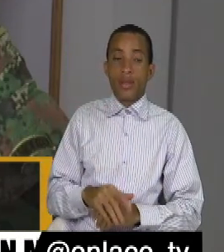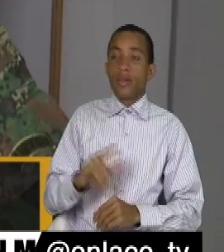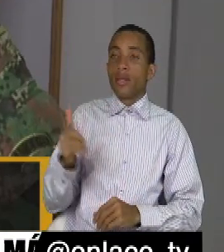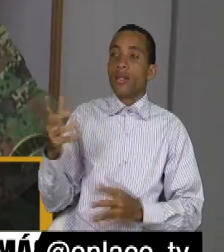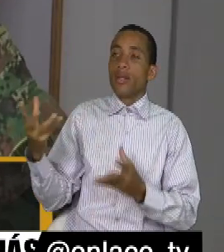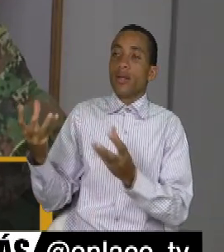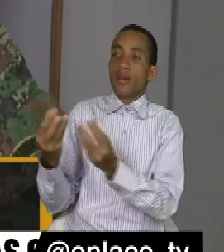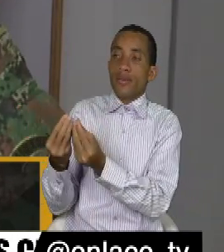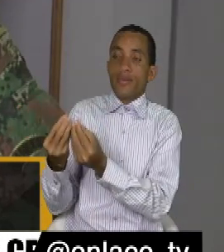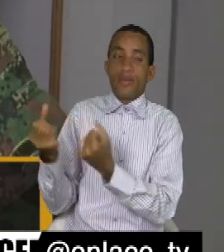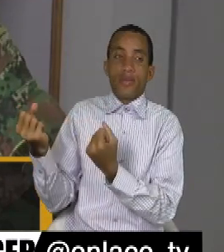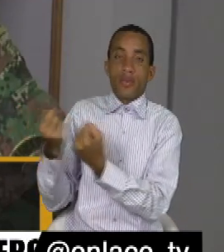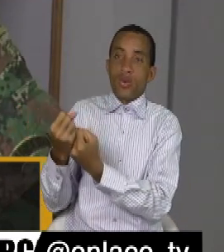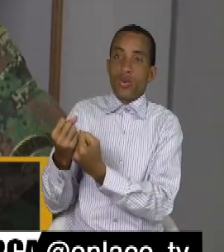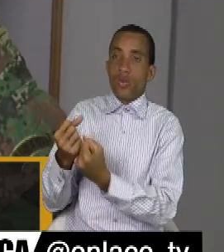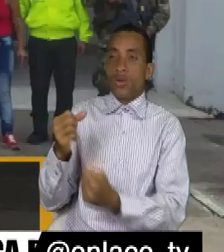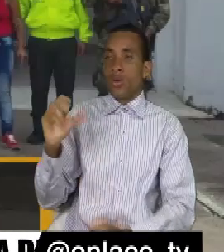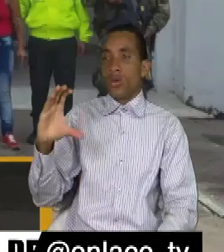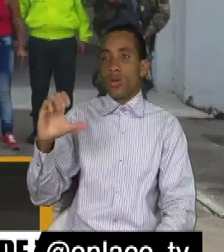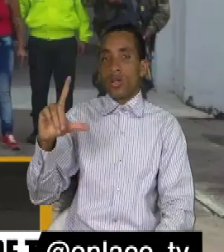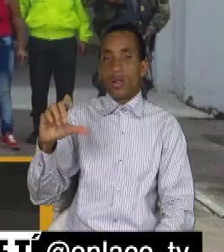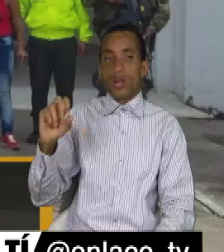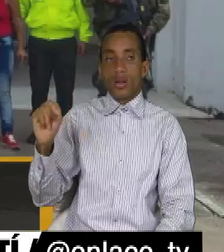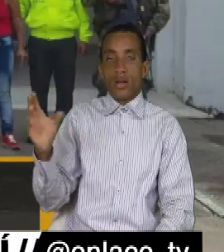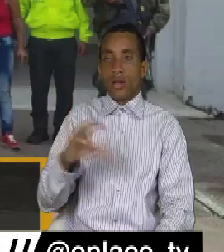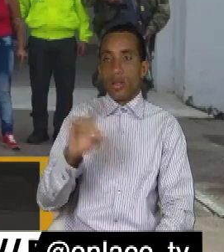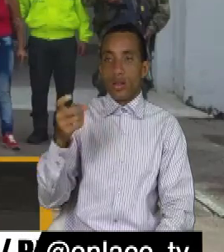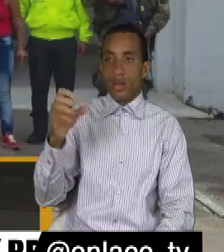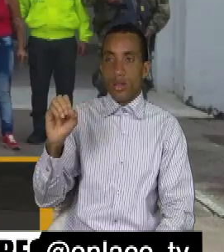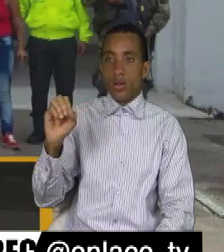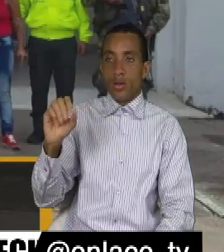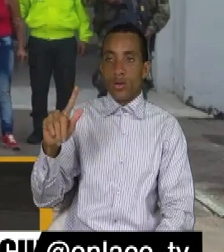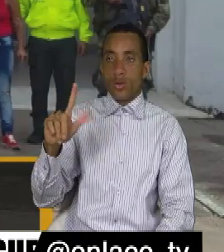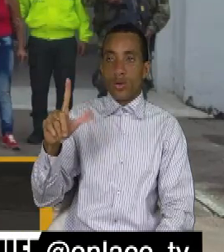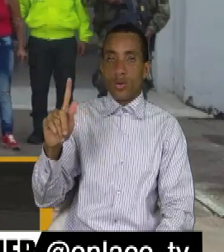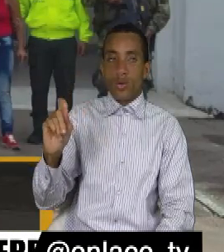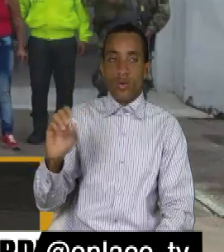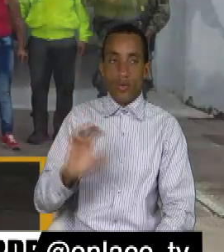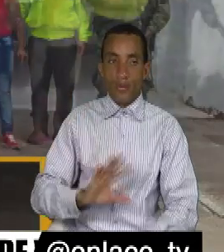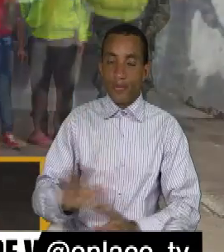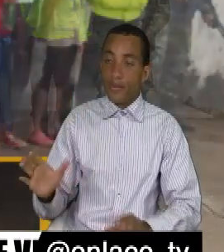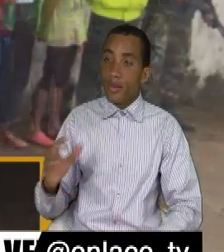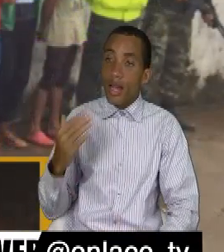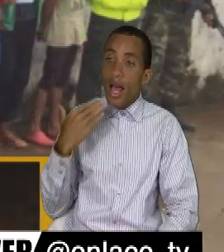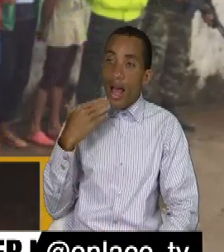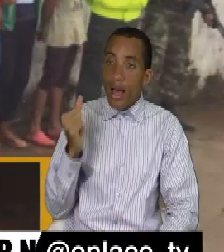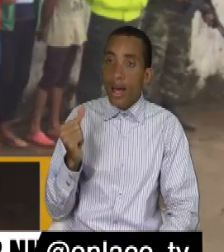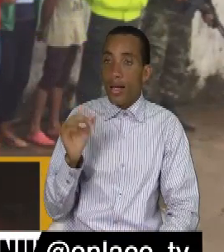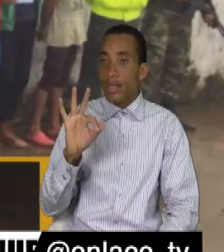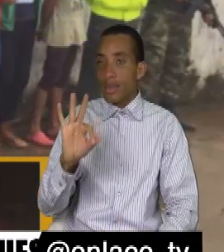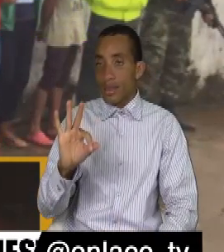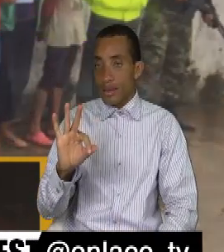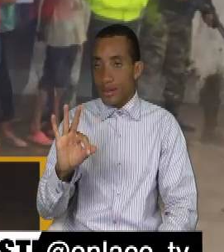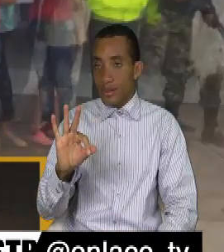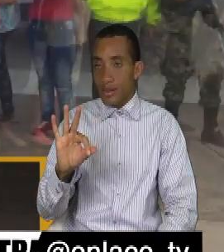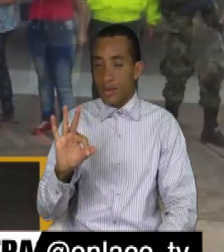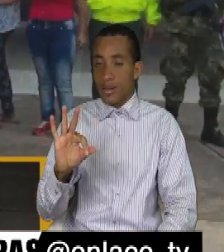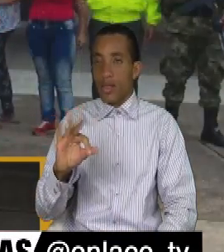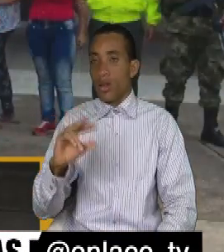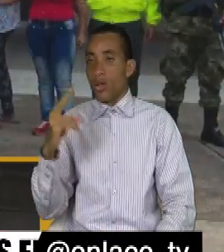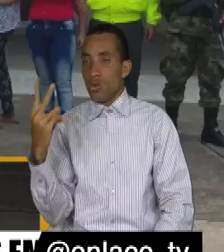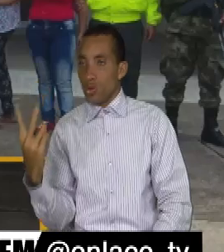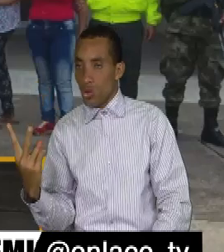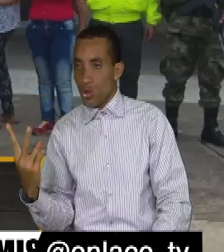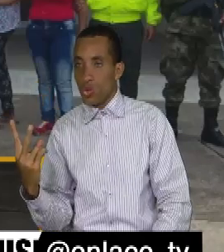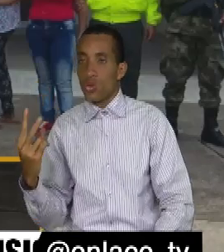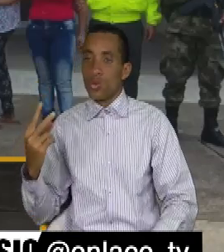Golfo y 8 de delincuencia común. Los detenidos, en los que se encuentran 3 mujeres y 2 venezolanos, tendrían, según el oficial, el dominio